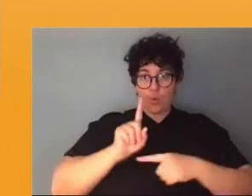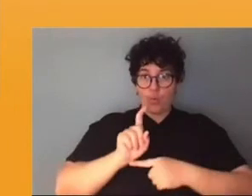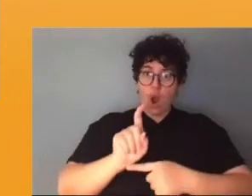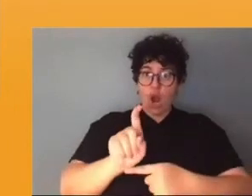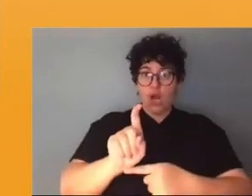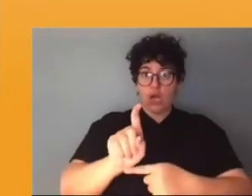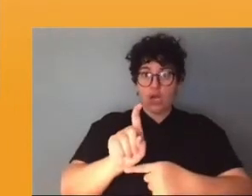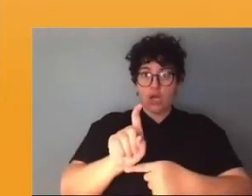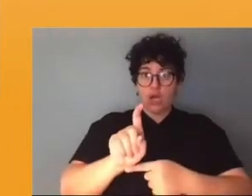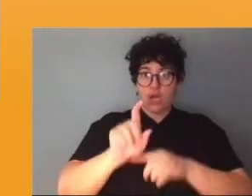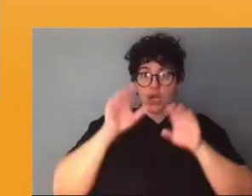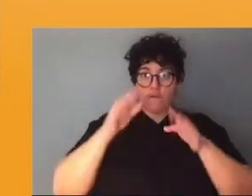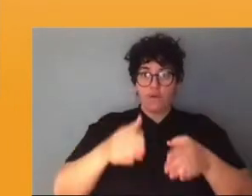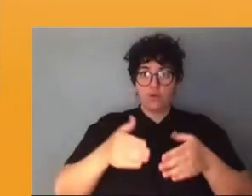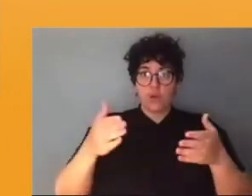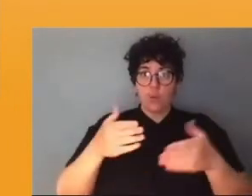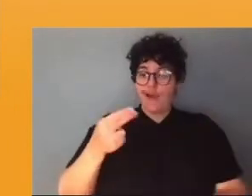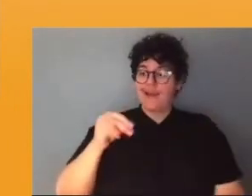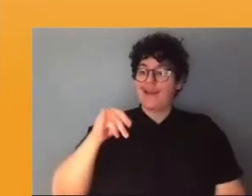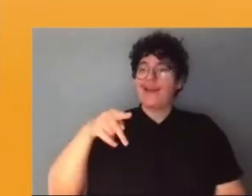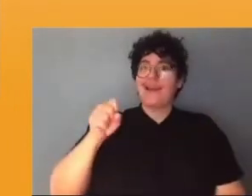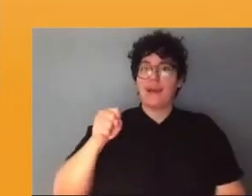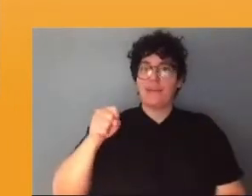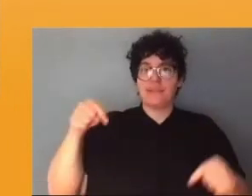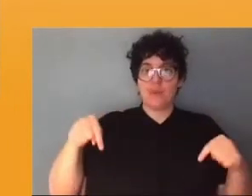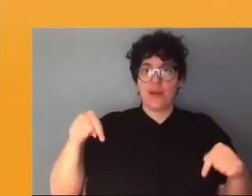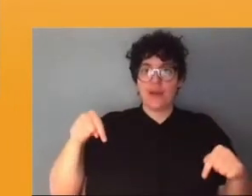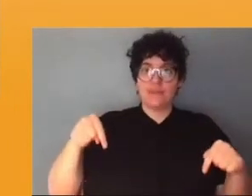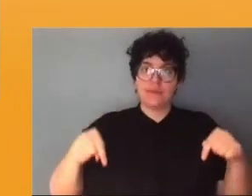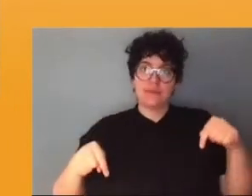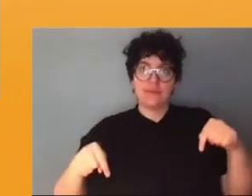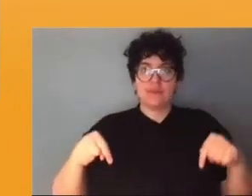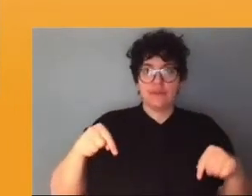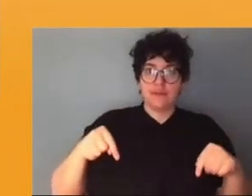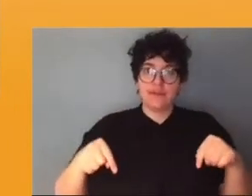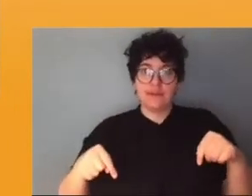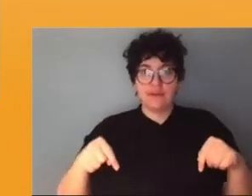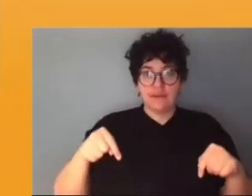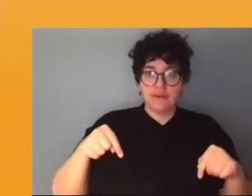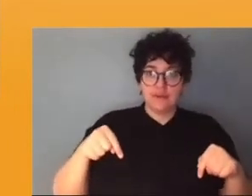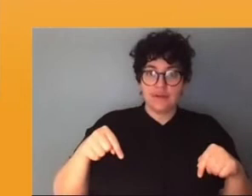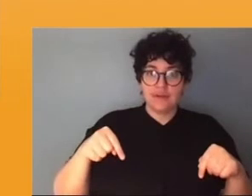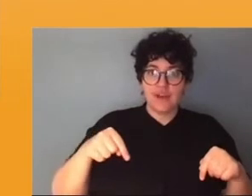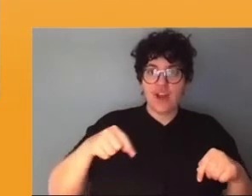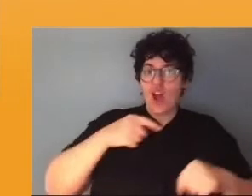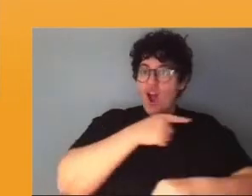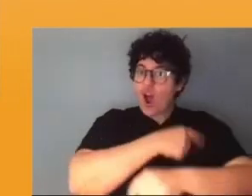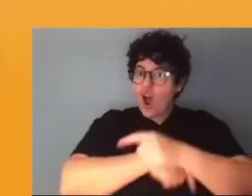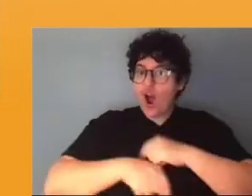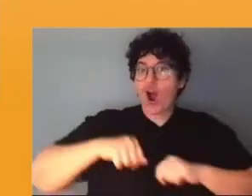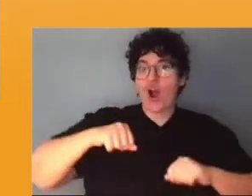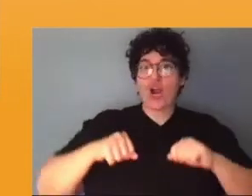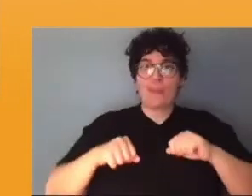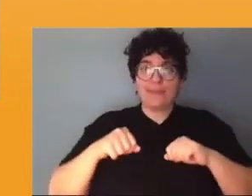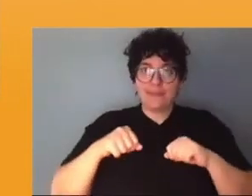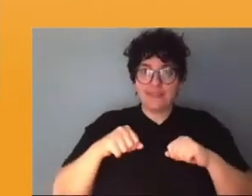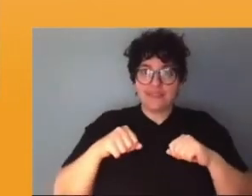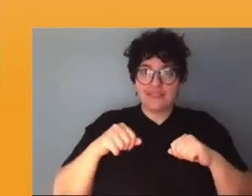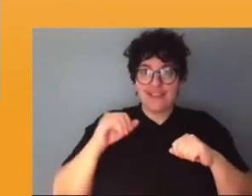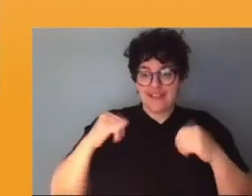se mueve de lado a lado y tus hombros se mueven también y tus brazos se mueven de lado a lado. Entonces, todo